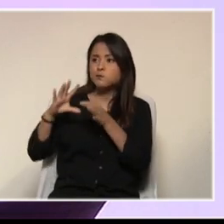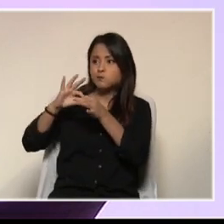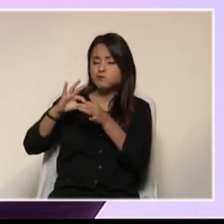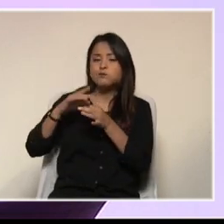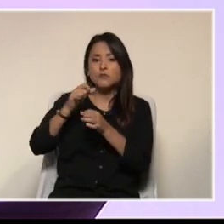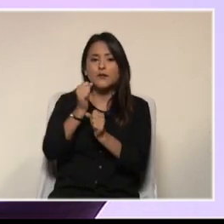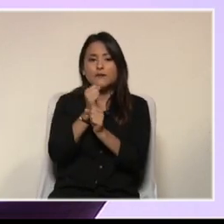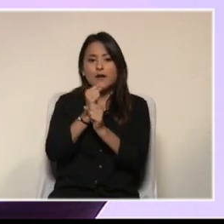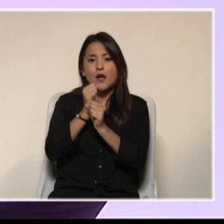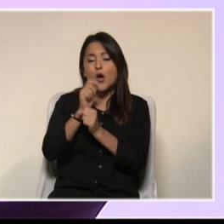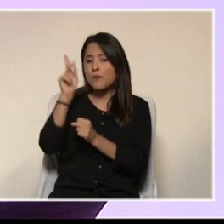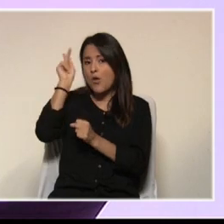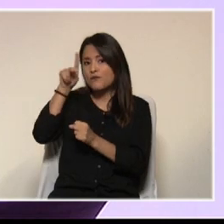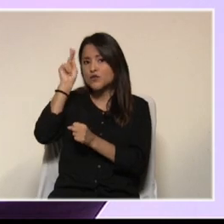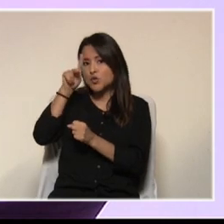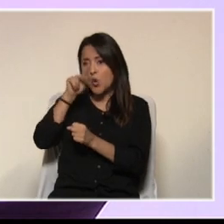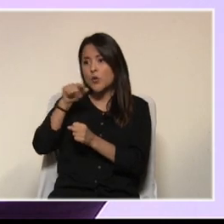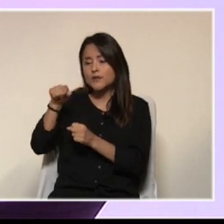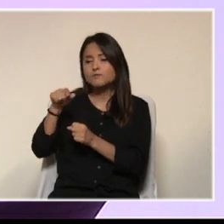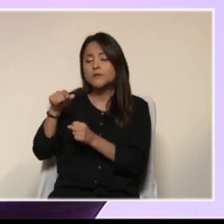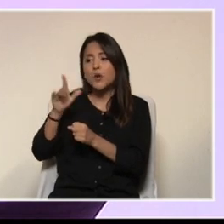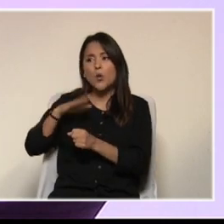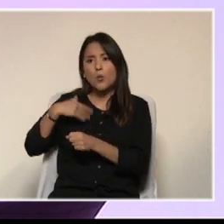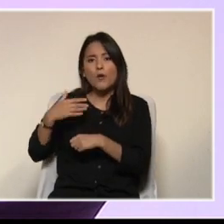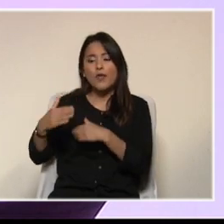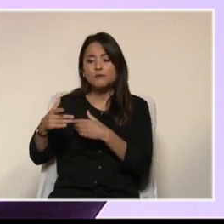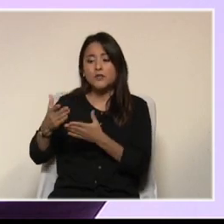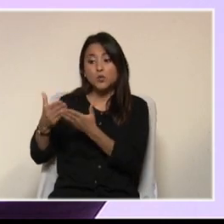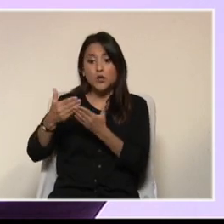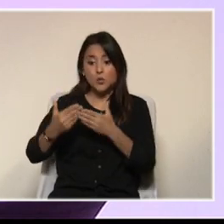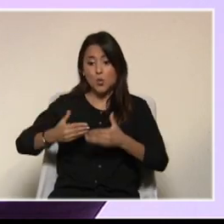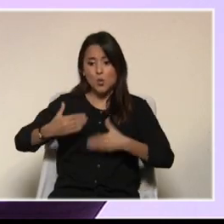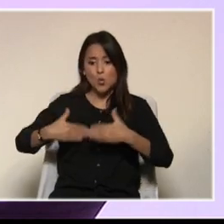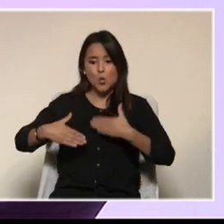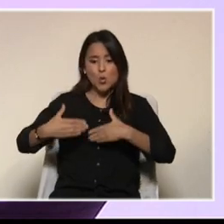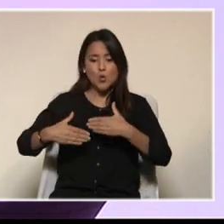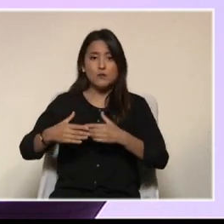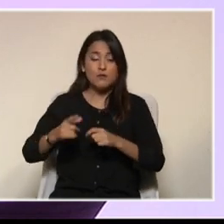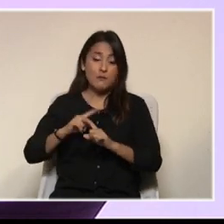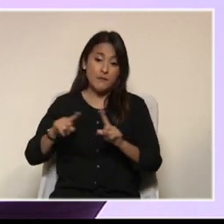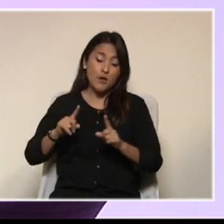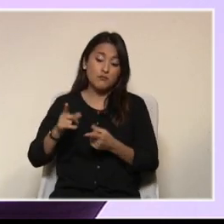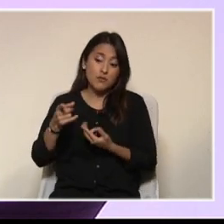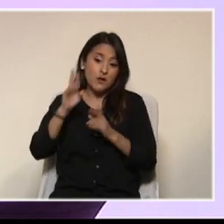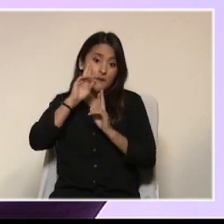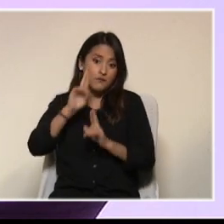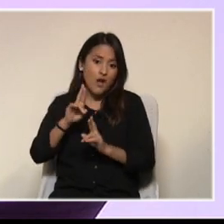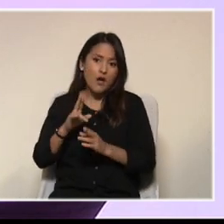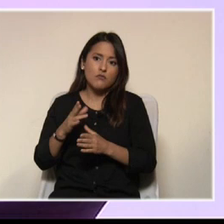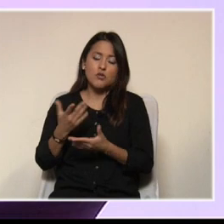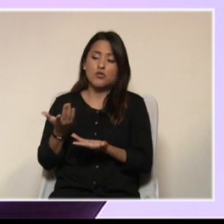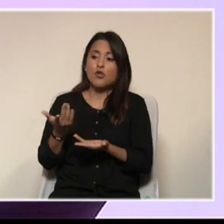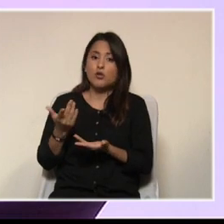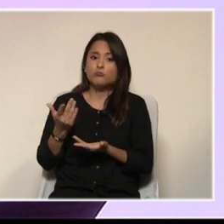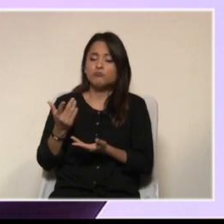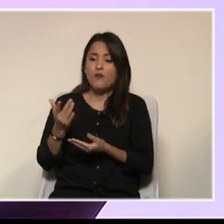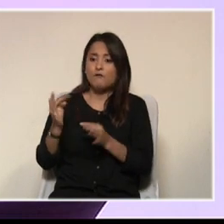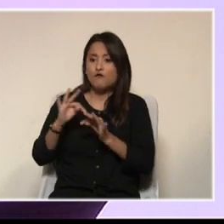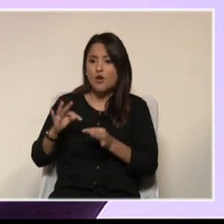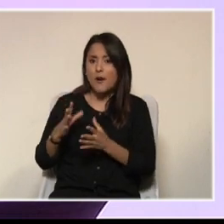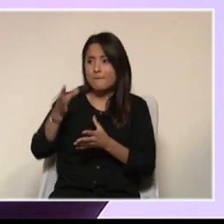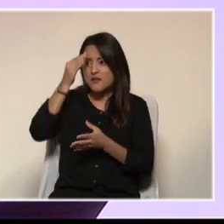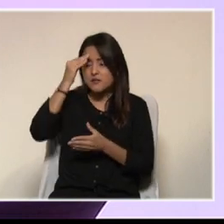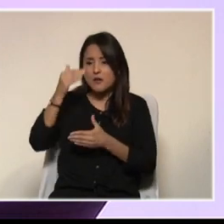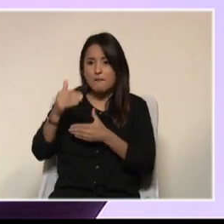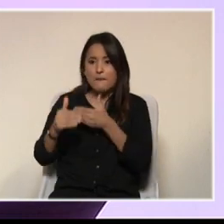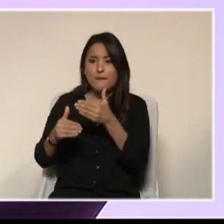profesores de las áreas de formación para que puedan desarrollar los estudiantes respetando su ritmo y su estilo de aprendizaje, todos los contenidos